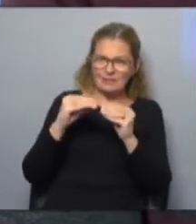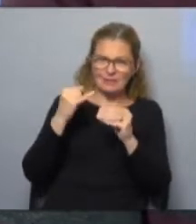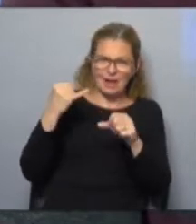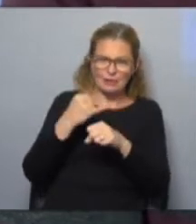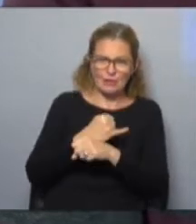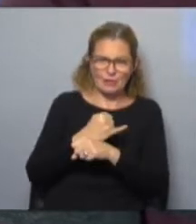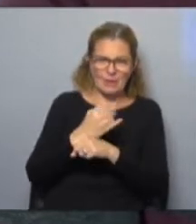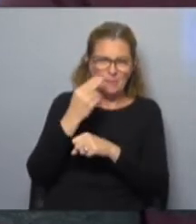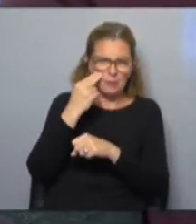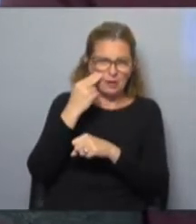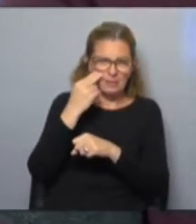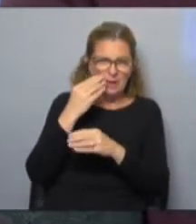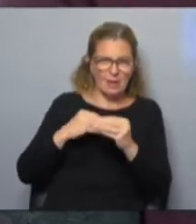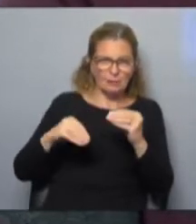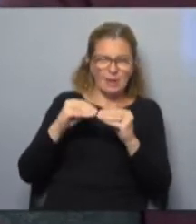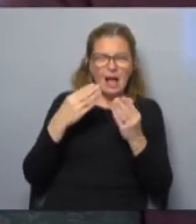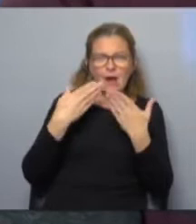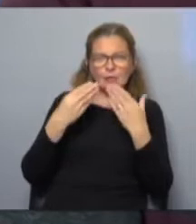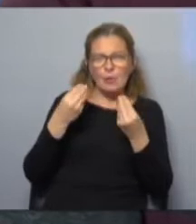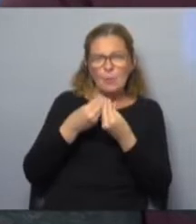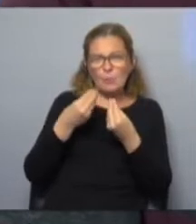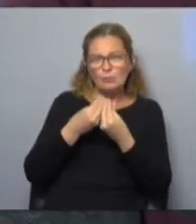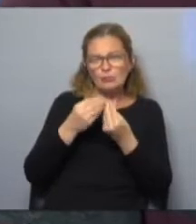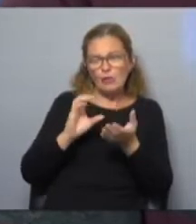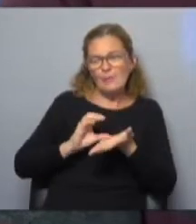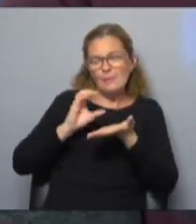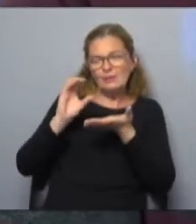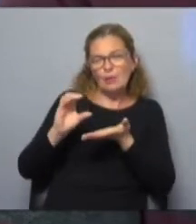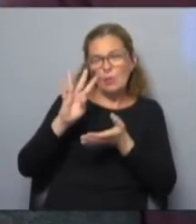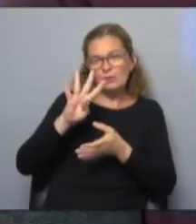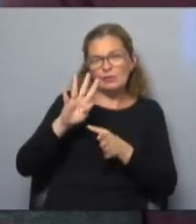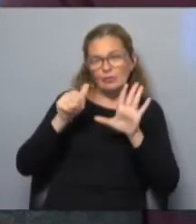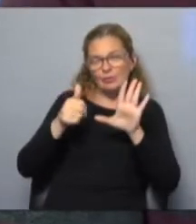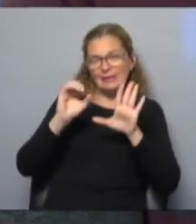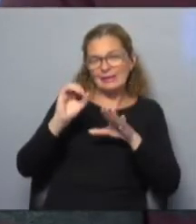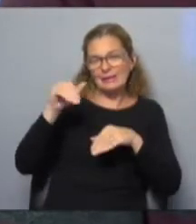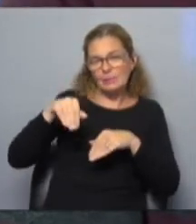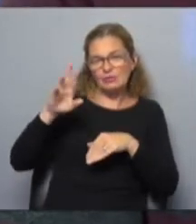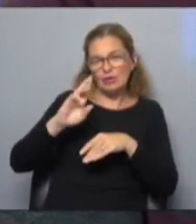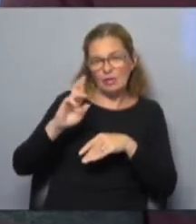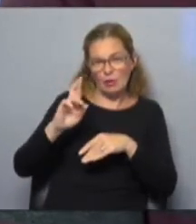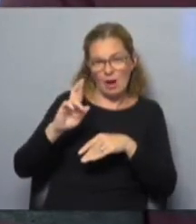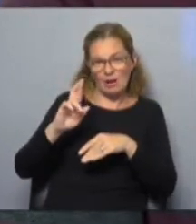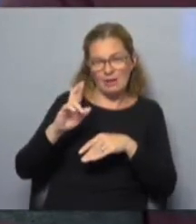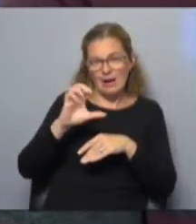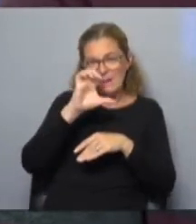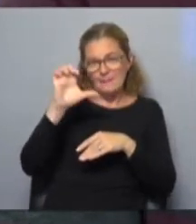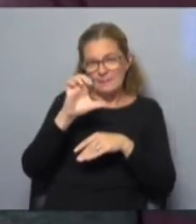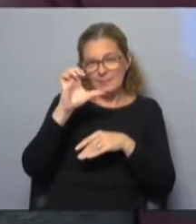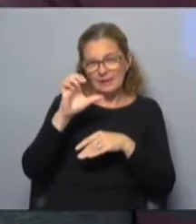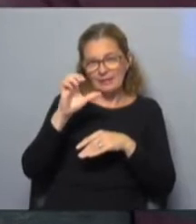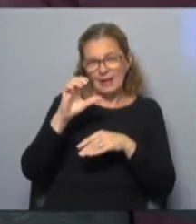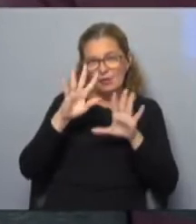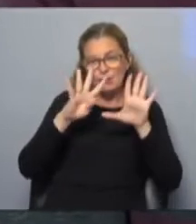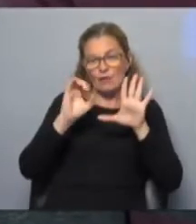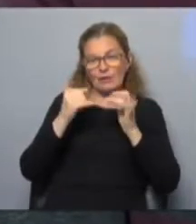dentro de las graves irregularidades acá se habló mucho de una inversión de 460 millones de dólares la empresa tenía un plazo